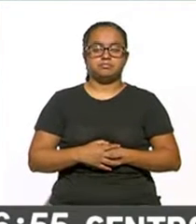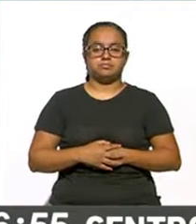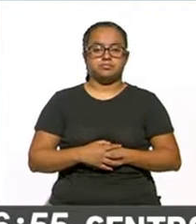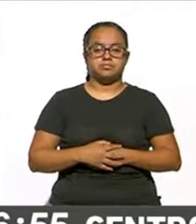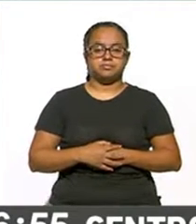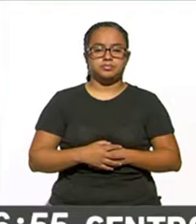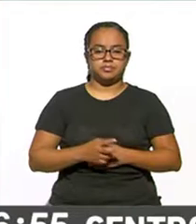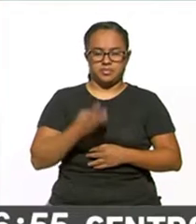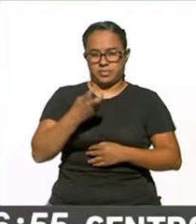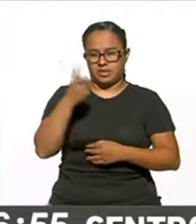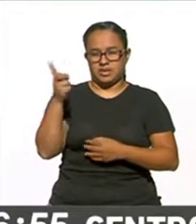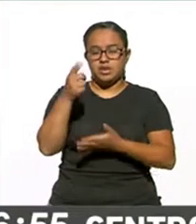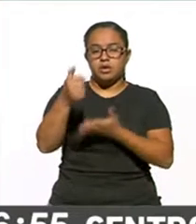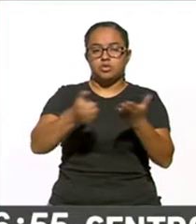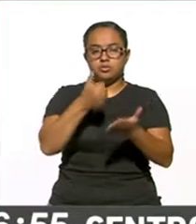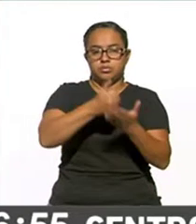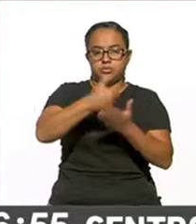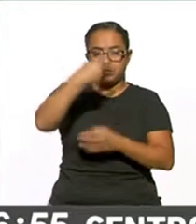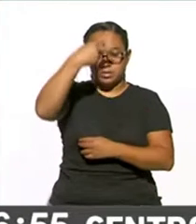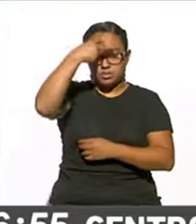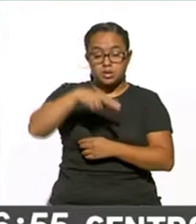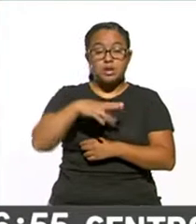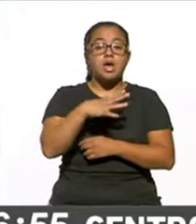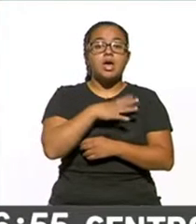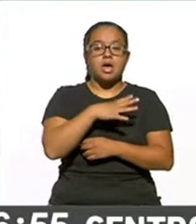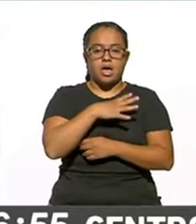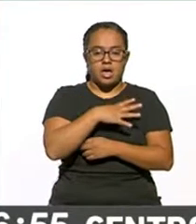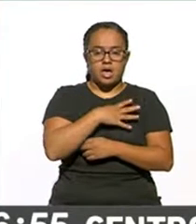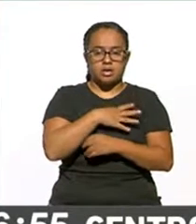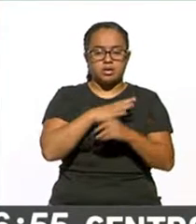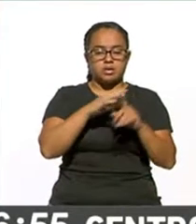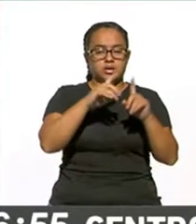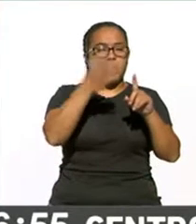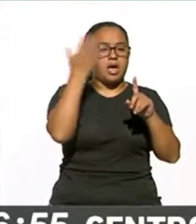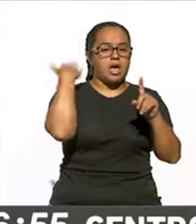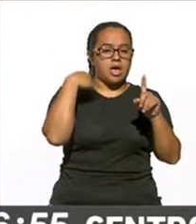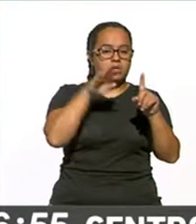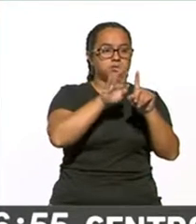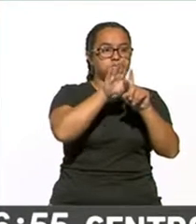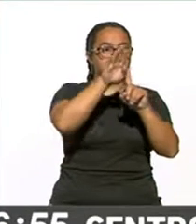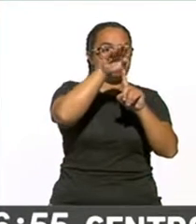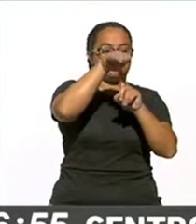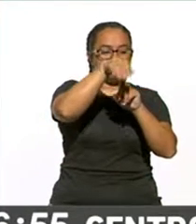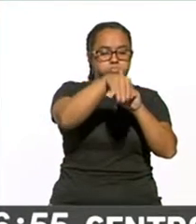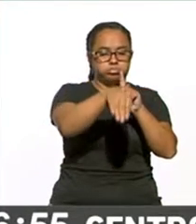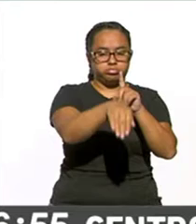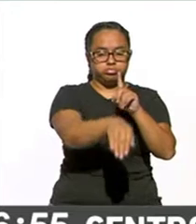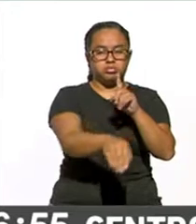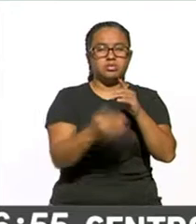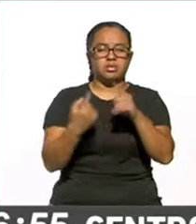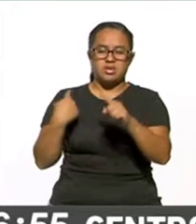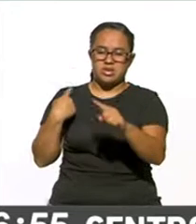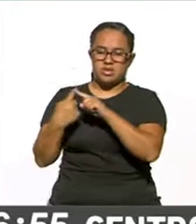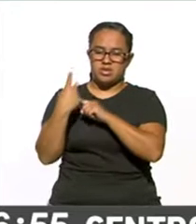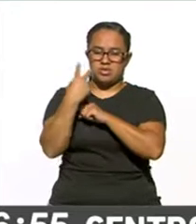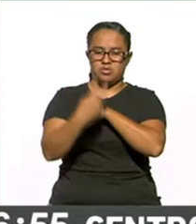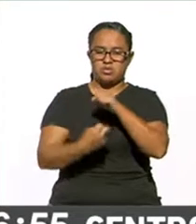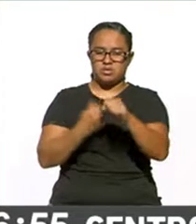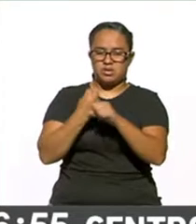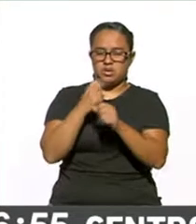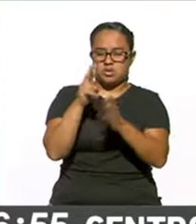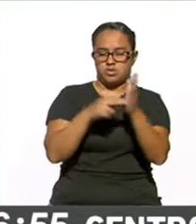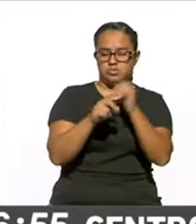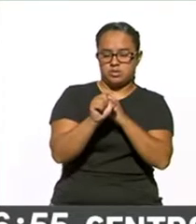esto es en la Ciudad de México, ha habido una caída digamos, en los últimos 2 años, en el 20 y